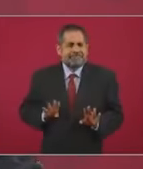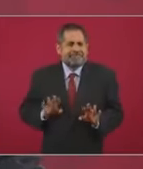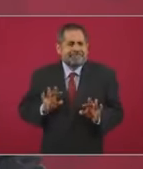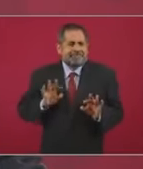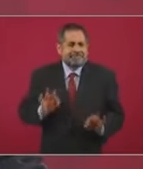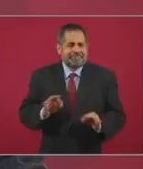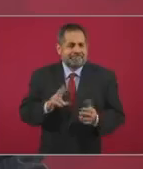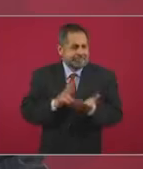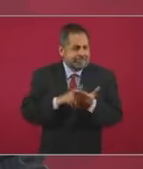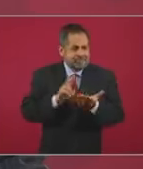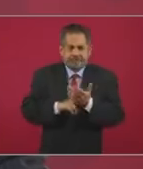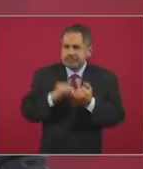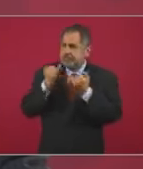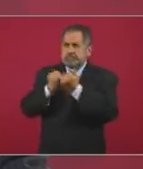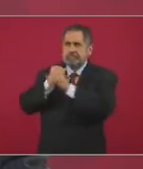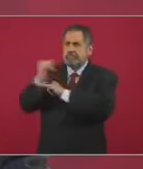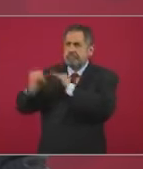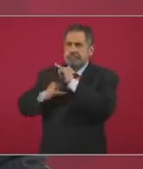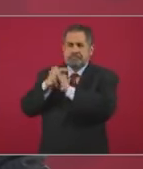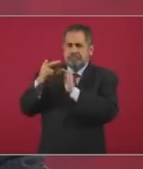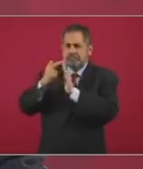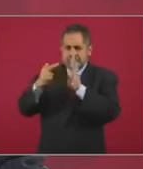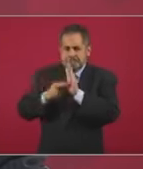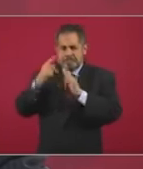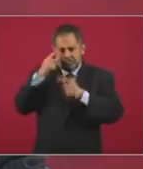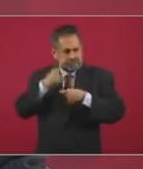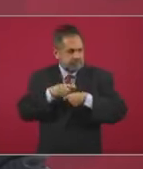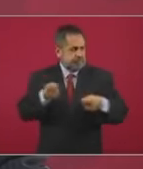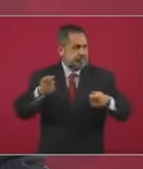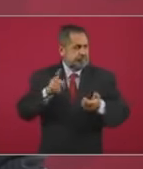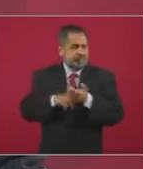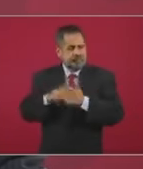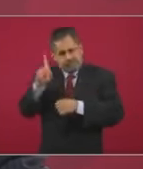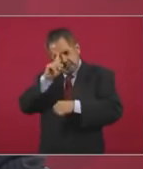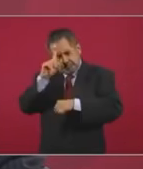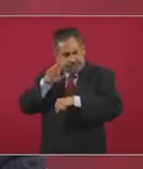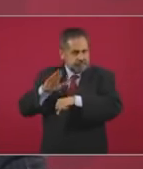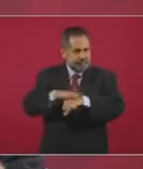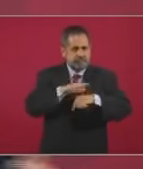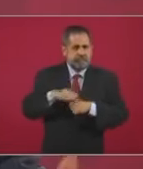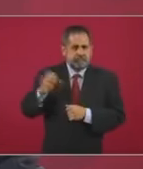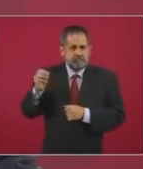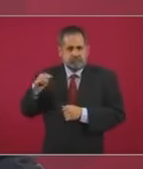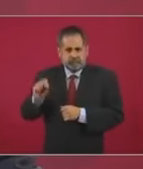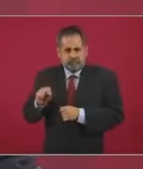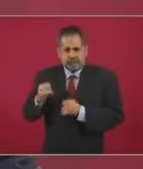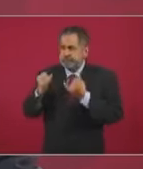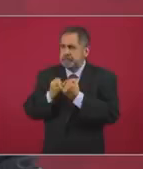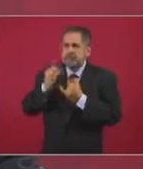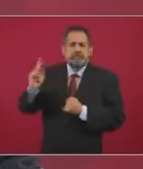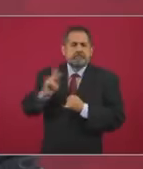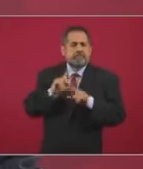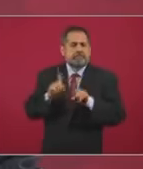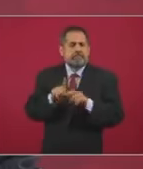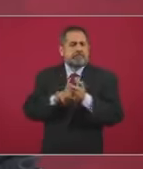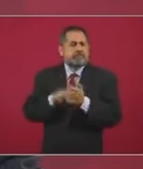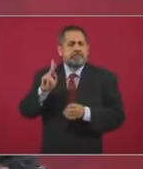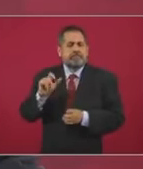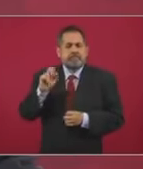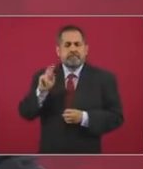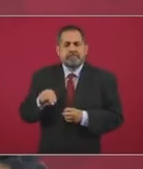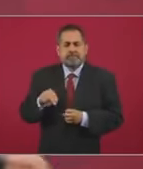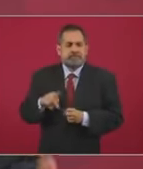mejores prácticas internacionales, las que actualmente recomienda la Organización Mundial de la Salud, análogas a los planes que